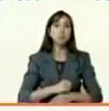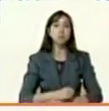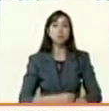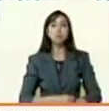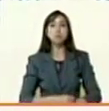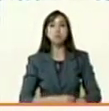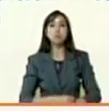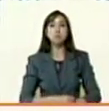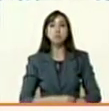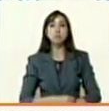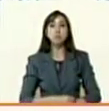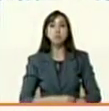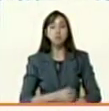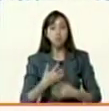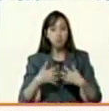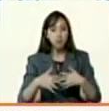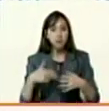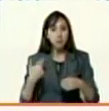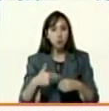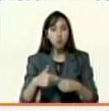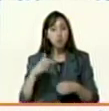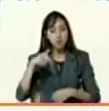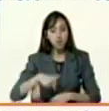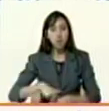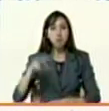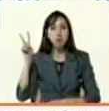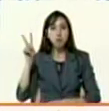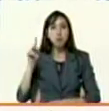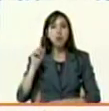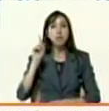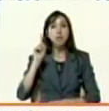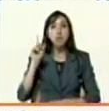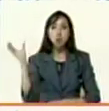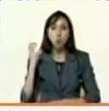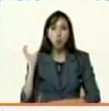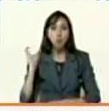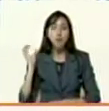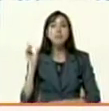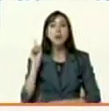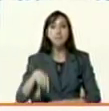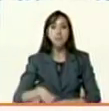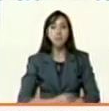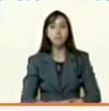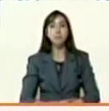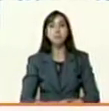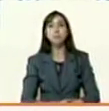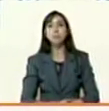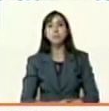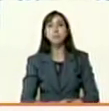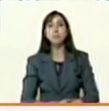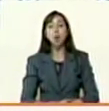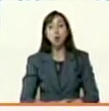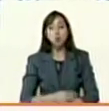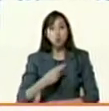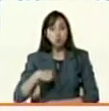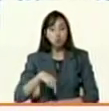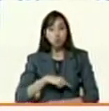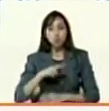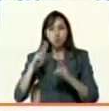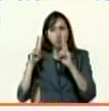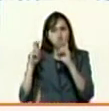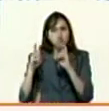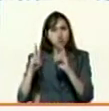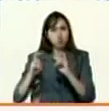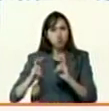petroquímicas que se encuentran en la República de Colombia. Hemos hecho una investigación